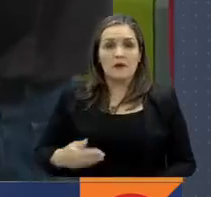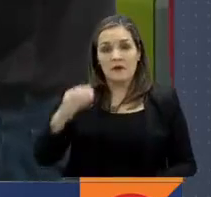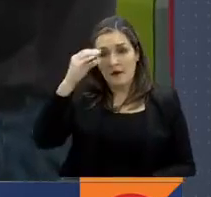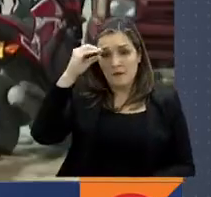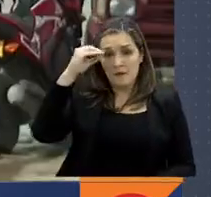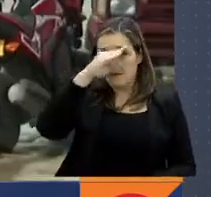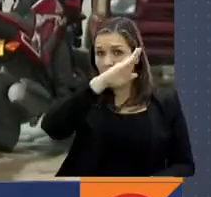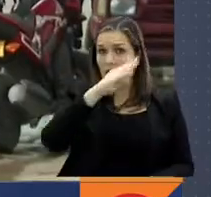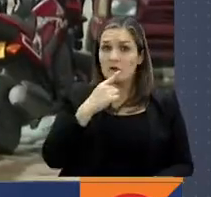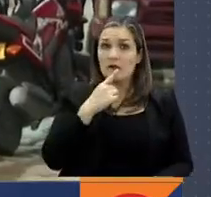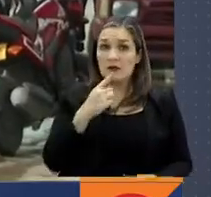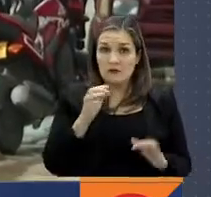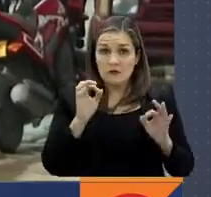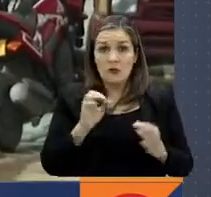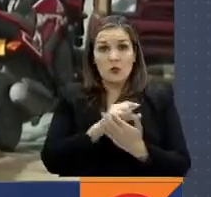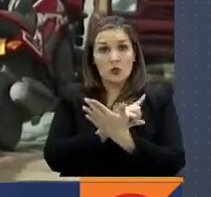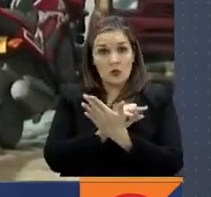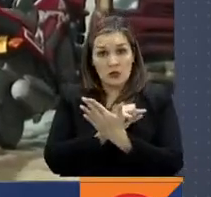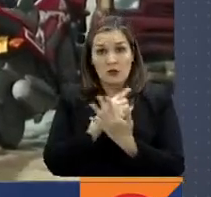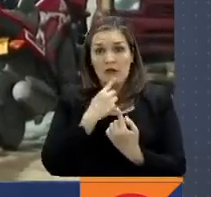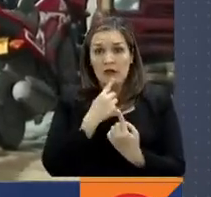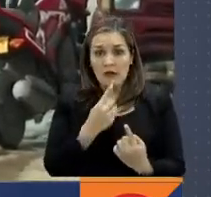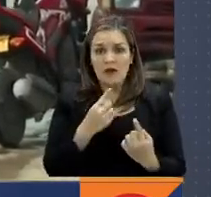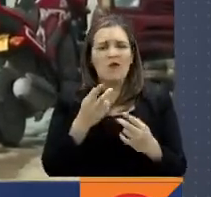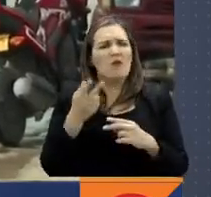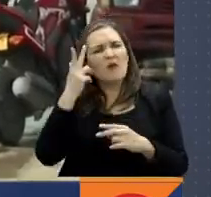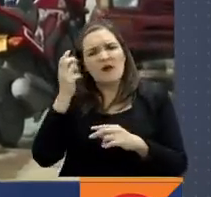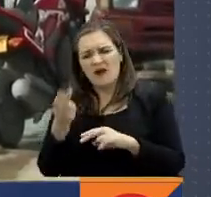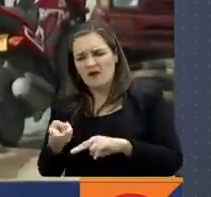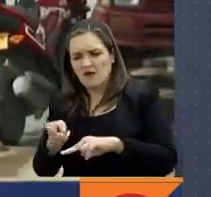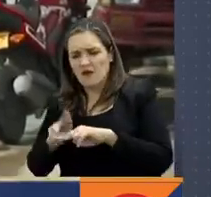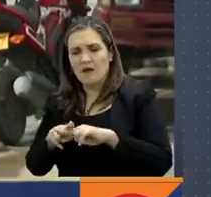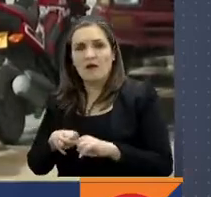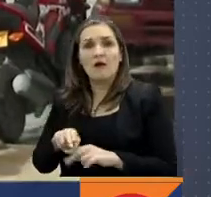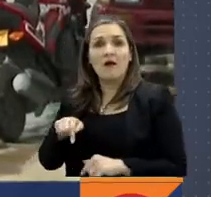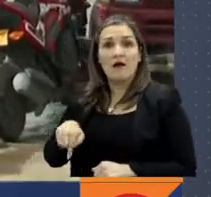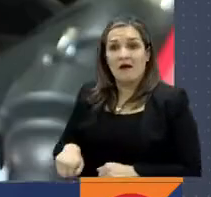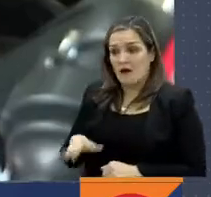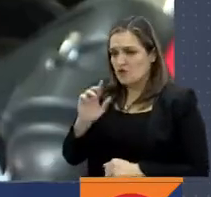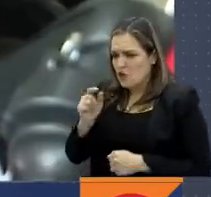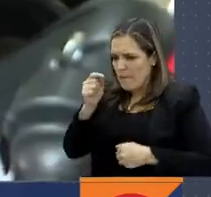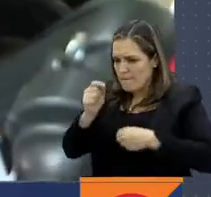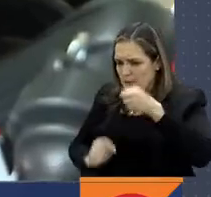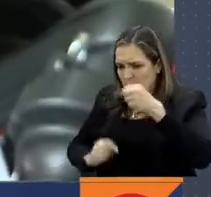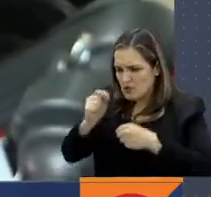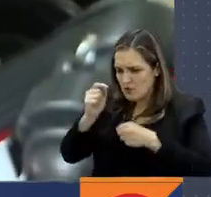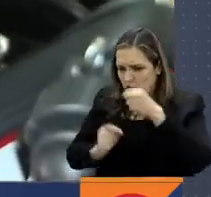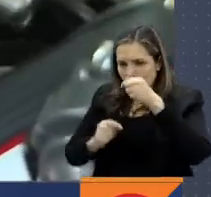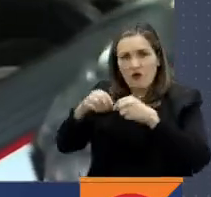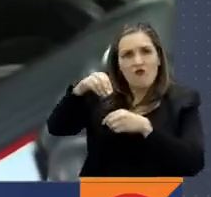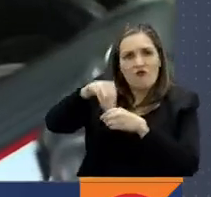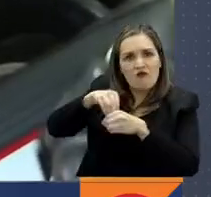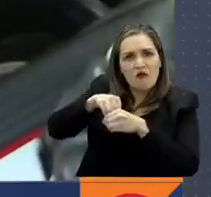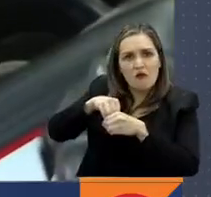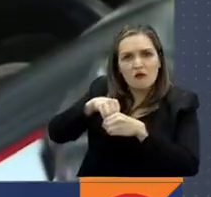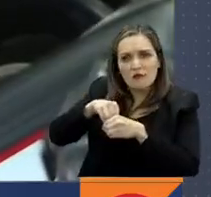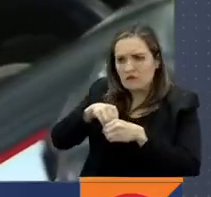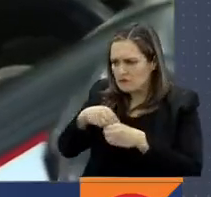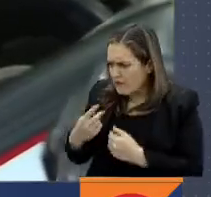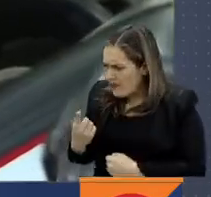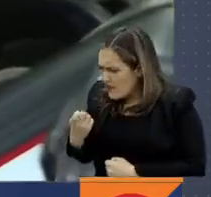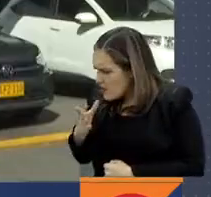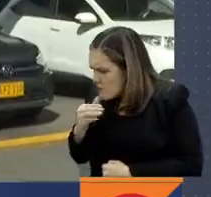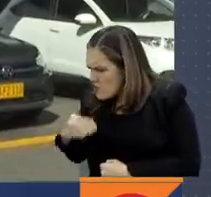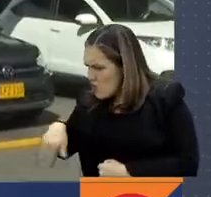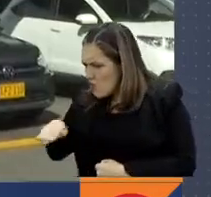a través de su cuenta de Twitter que la razón del incremento es el déficit del Fondo de Estabilización de Precios, que según él es de casi